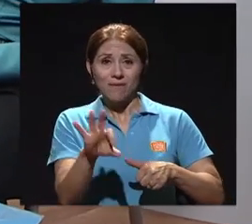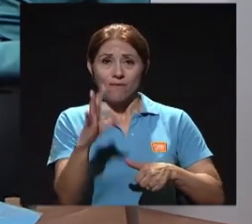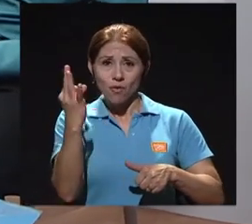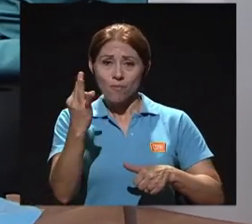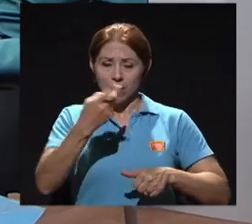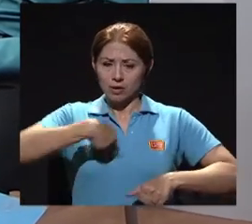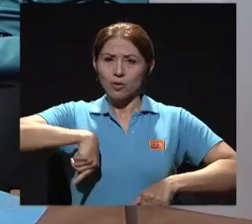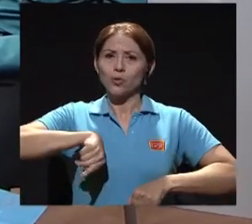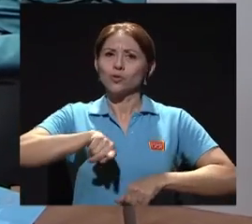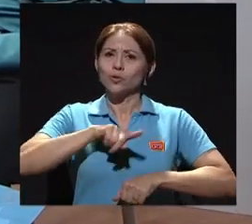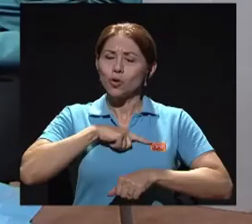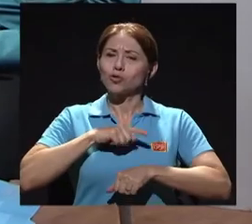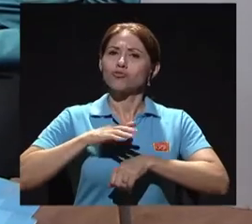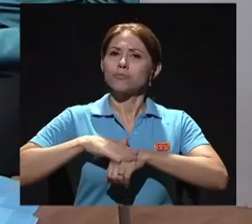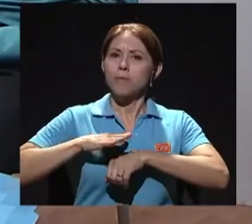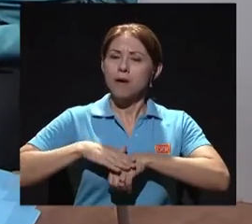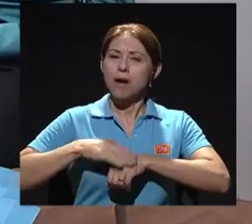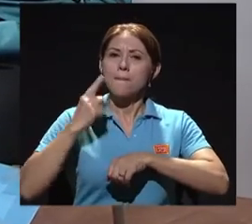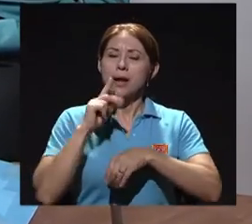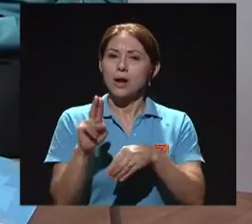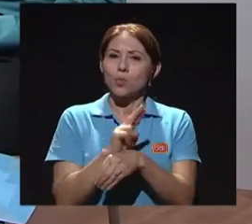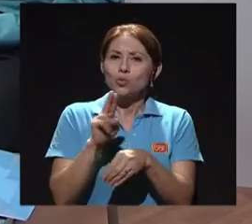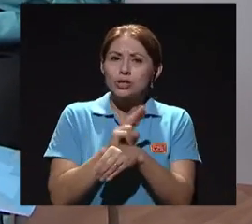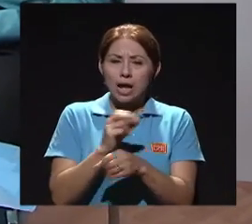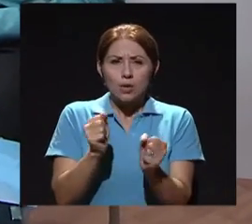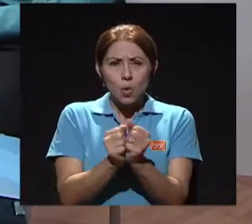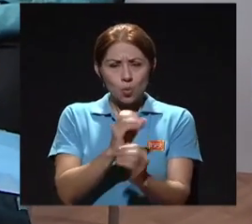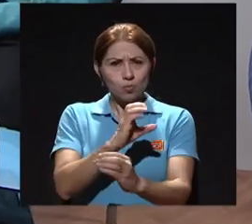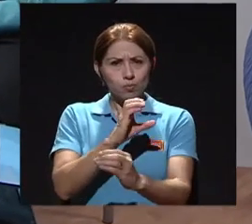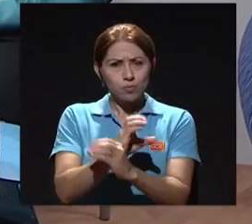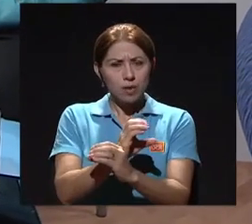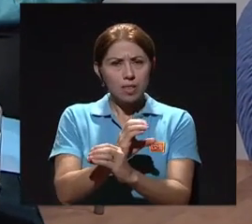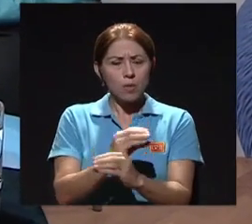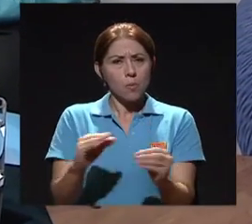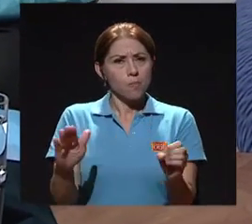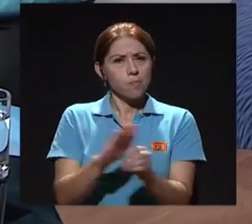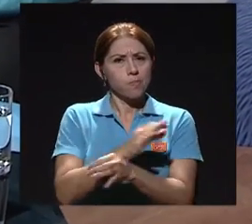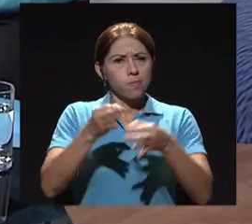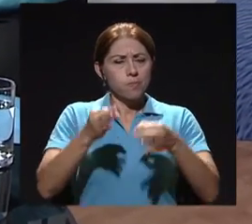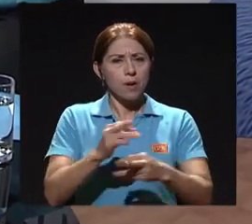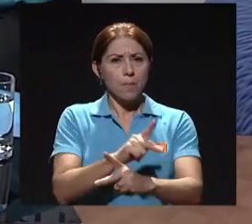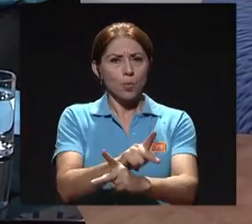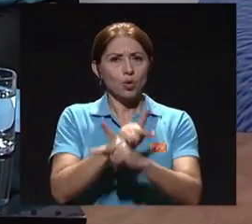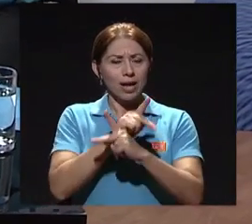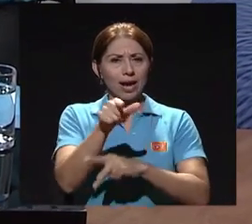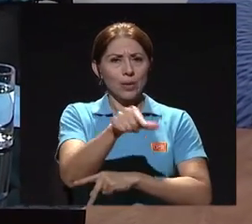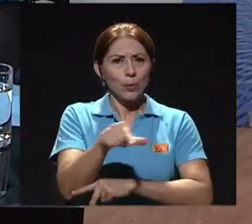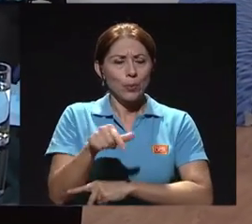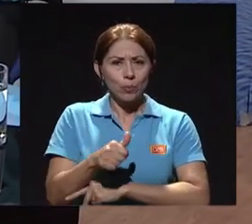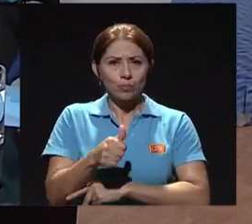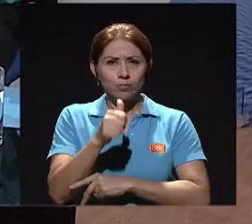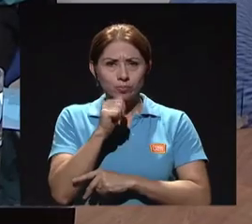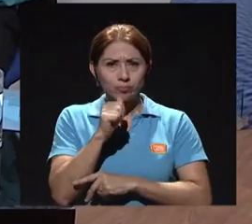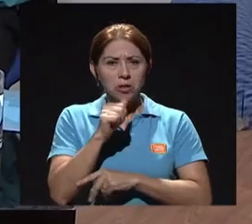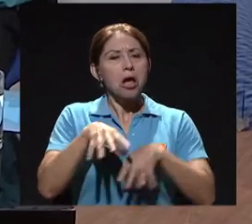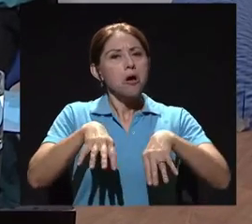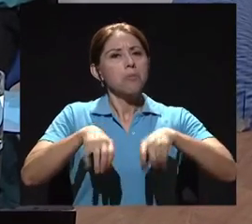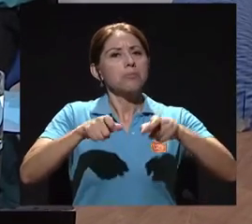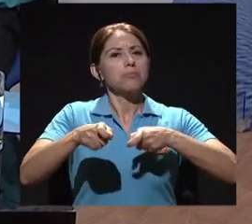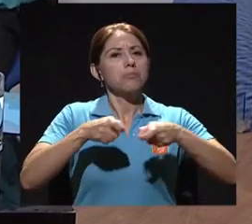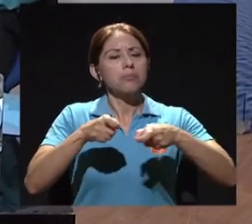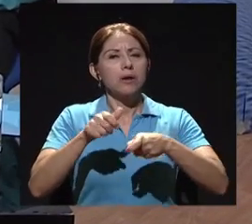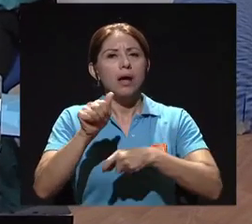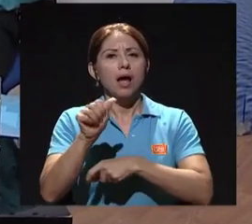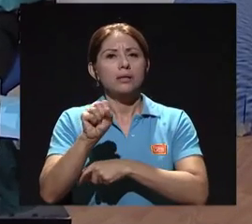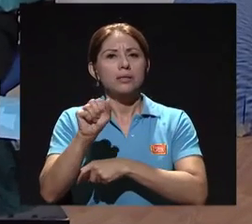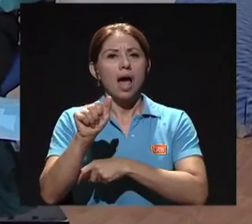mecanismo que nos va a permitir a nosotros tener un uso más racional más integral y proteger el recurso hídrico en manos de una